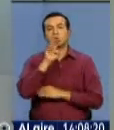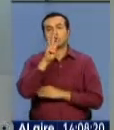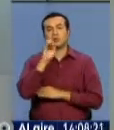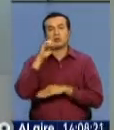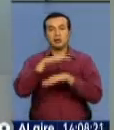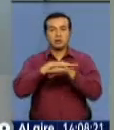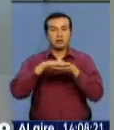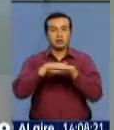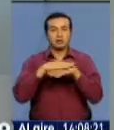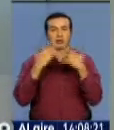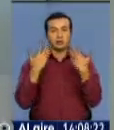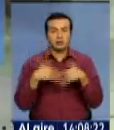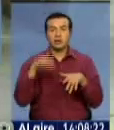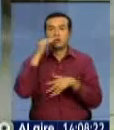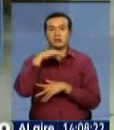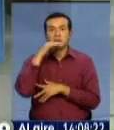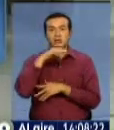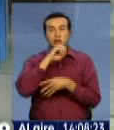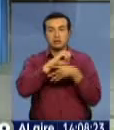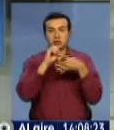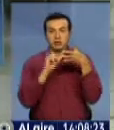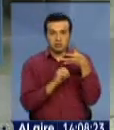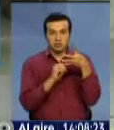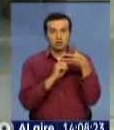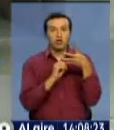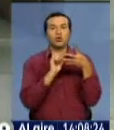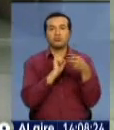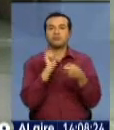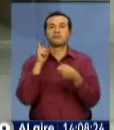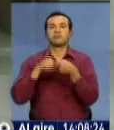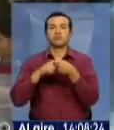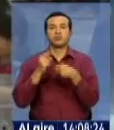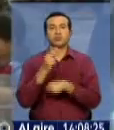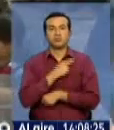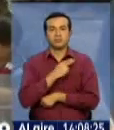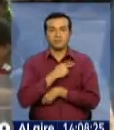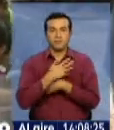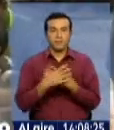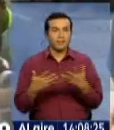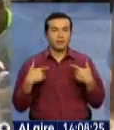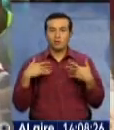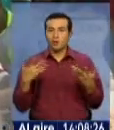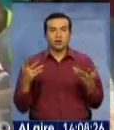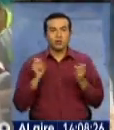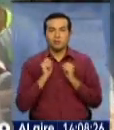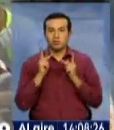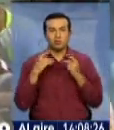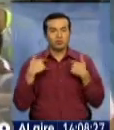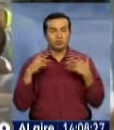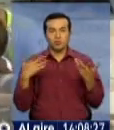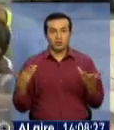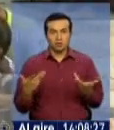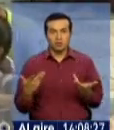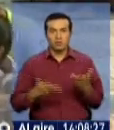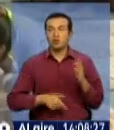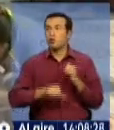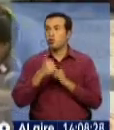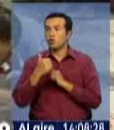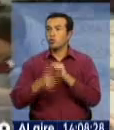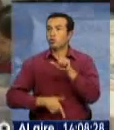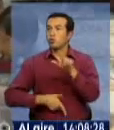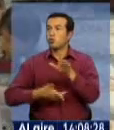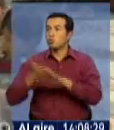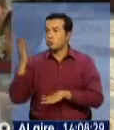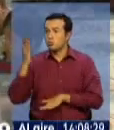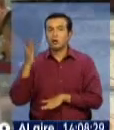140 bachilleres que después del examen del CENESID obtuvieron un cupo en esta universidad. Porque no tenemos la oportunidad de salir a estudiar a otros lados.